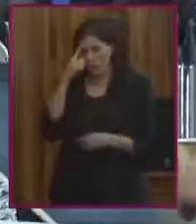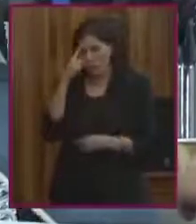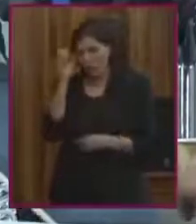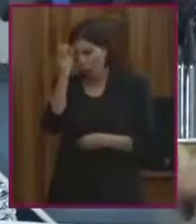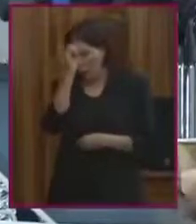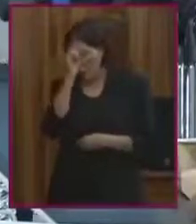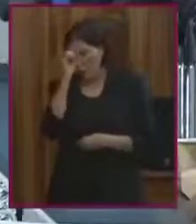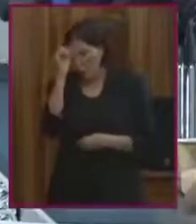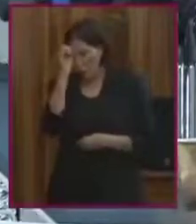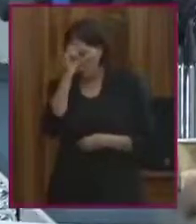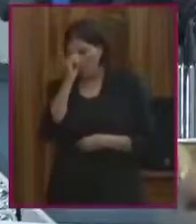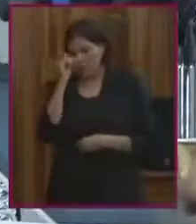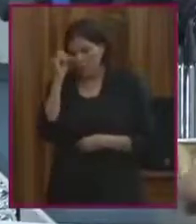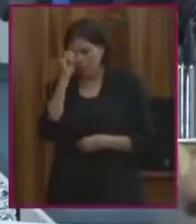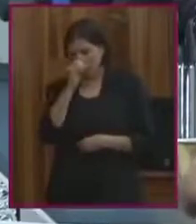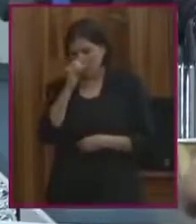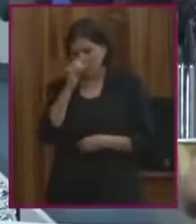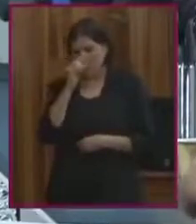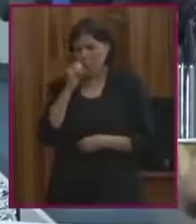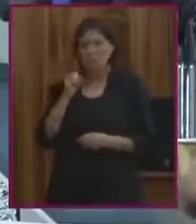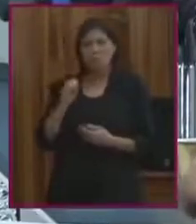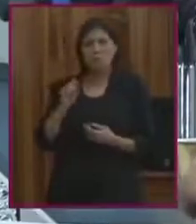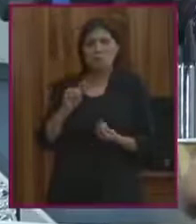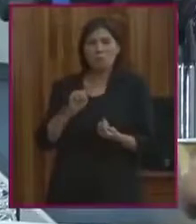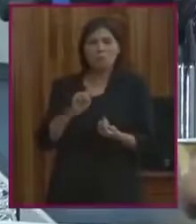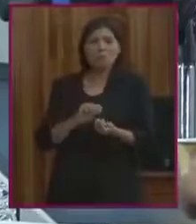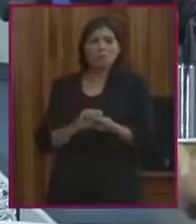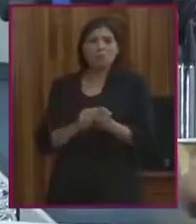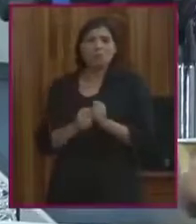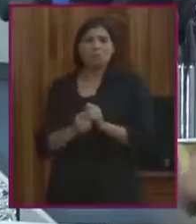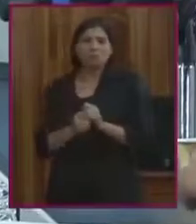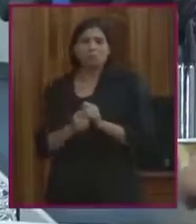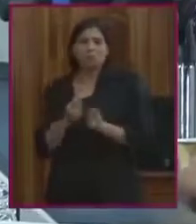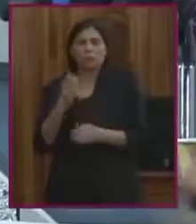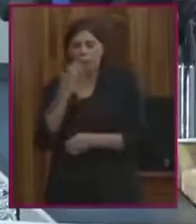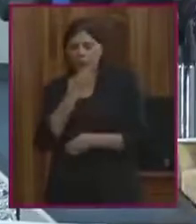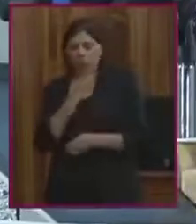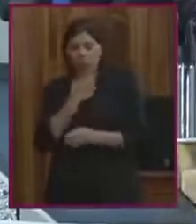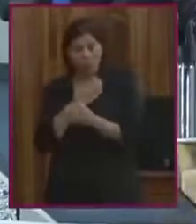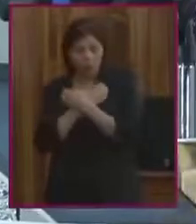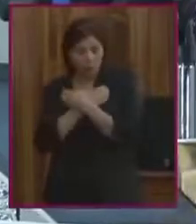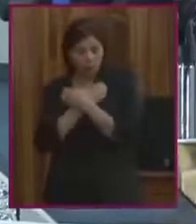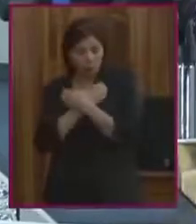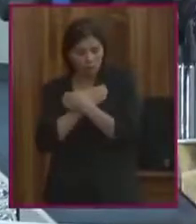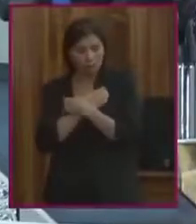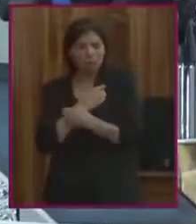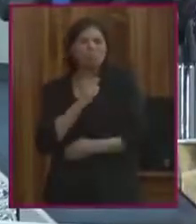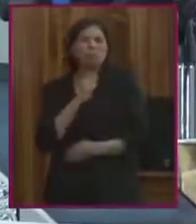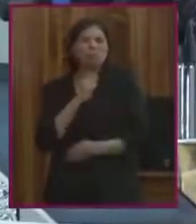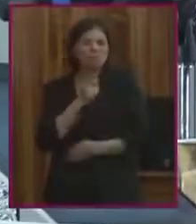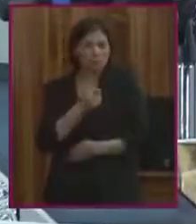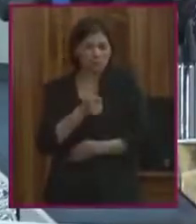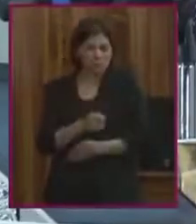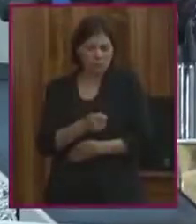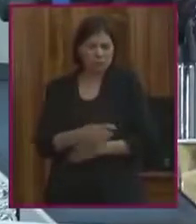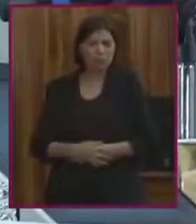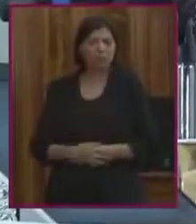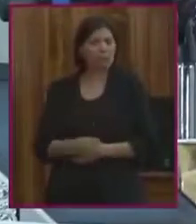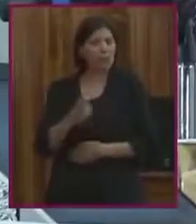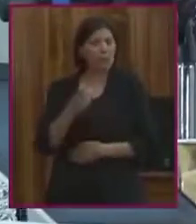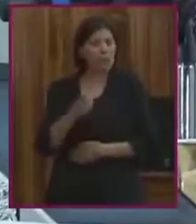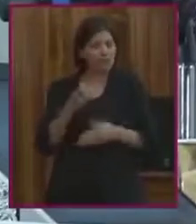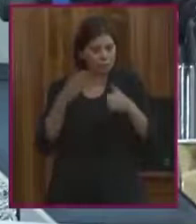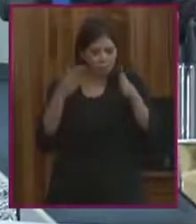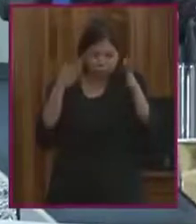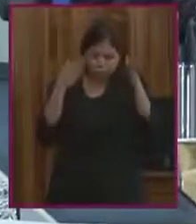significa una reforma educativa de gran calado como se está planteando en este gobierno como eje